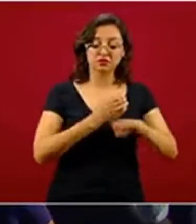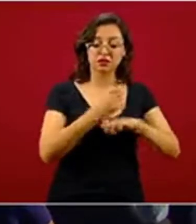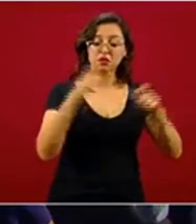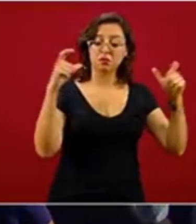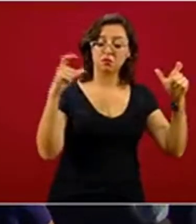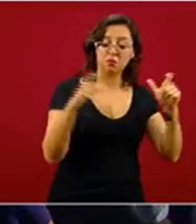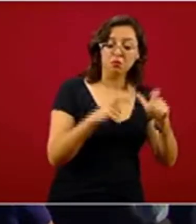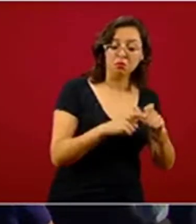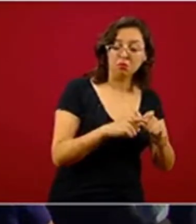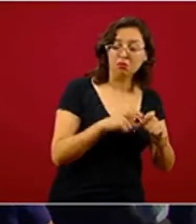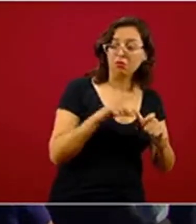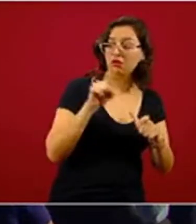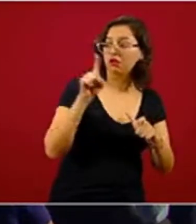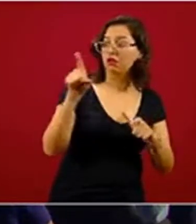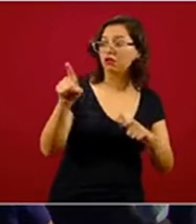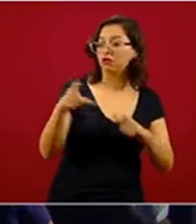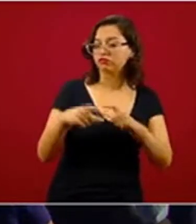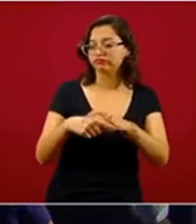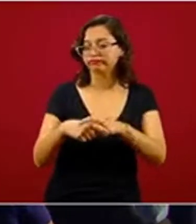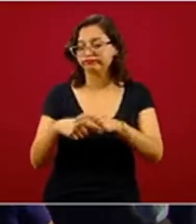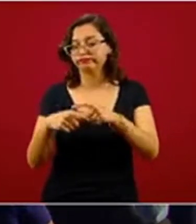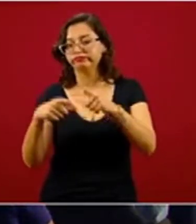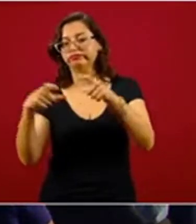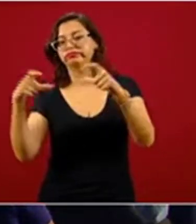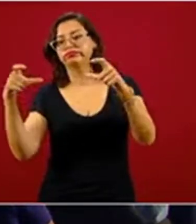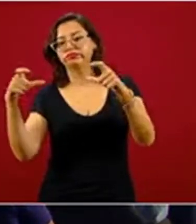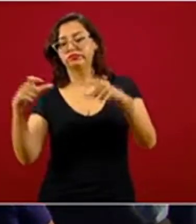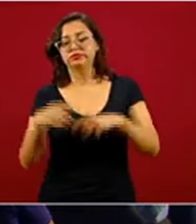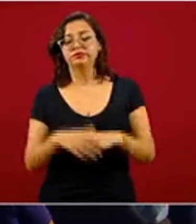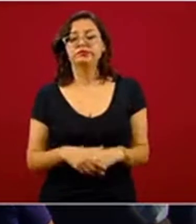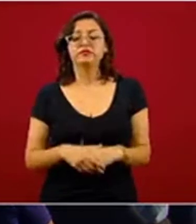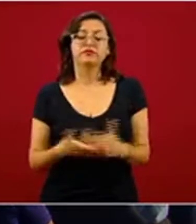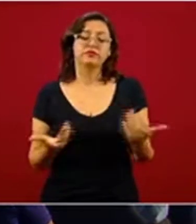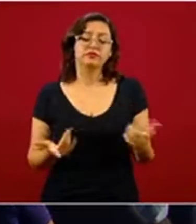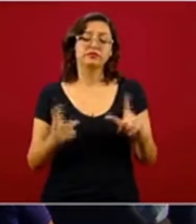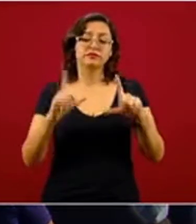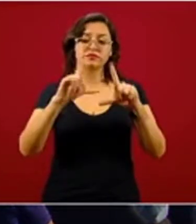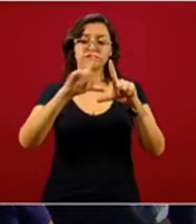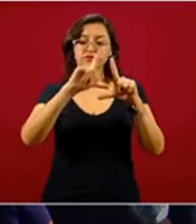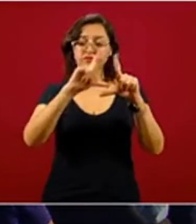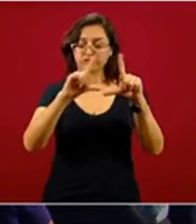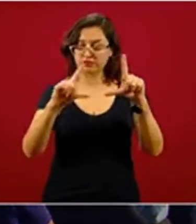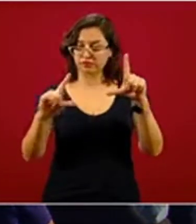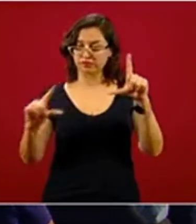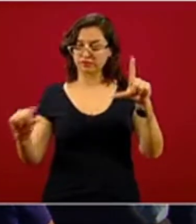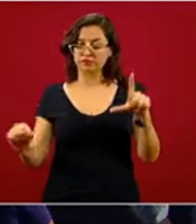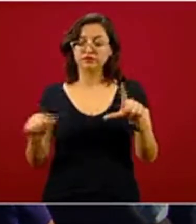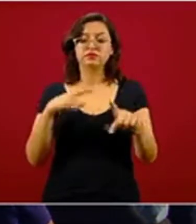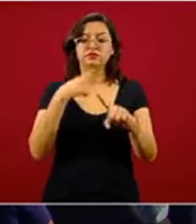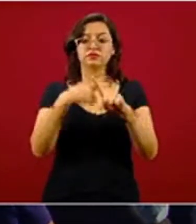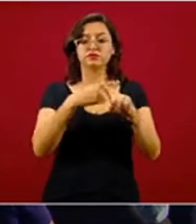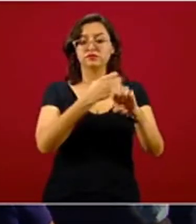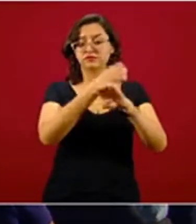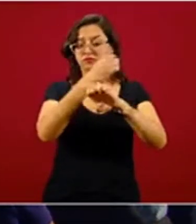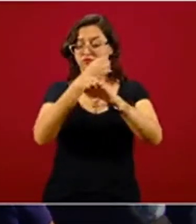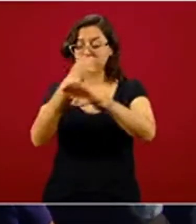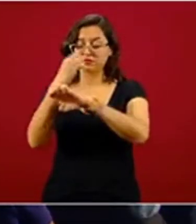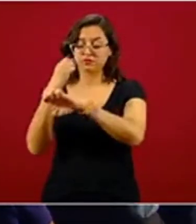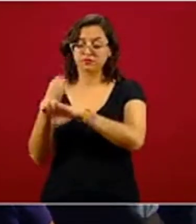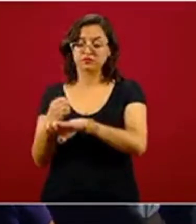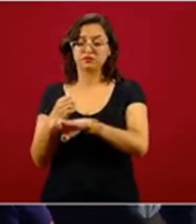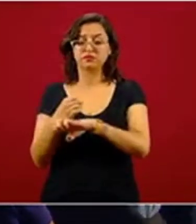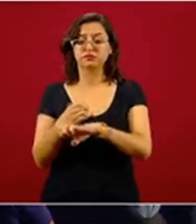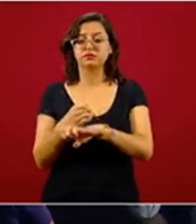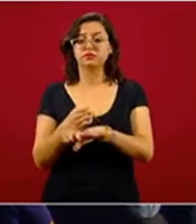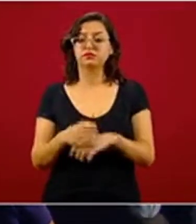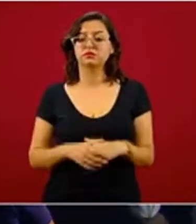la siguiente diapositiva veremos la tasa de incidencia distribuida por entidad federativa y tenemos